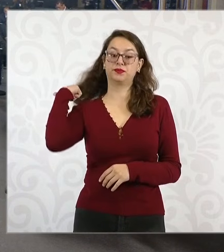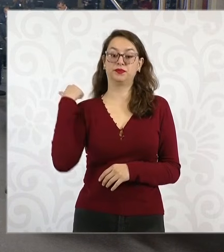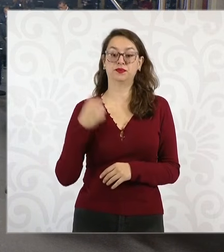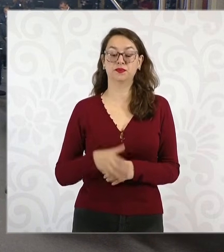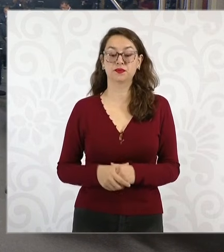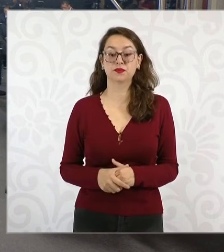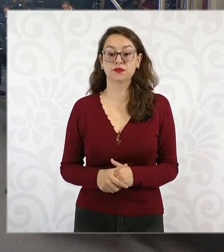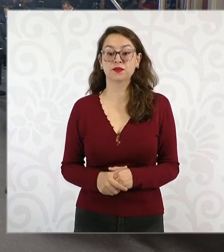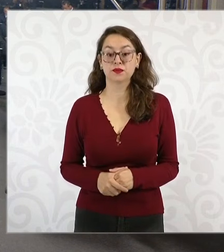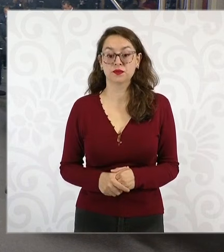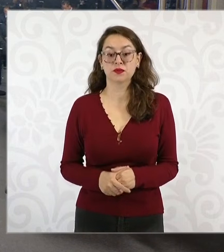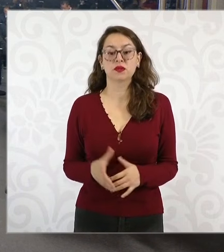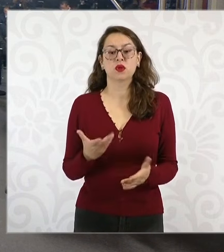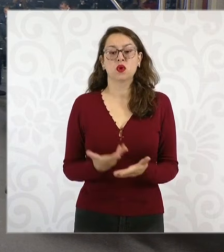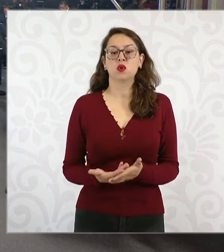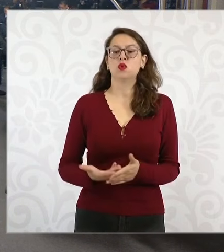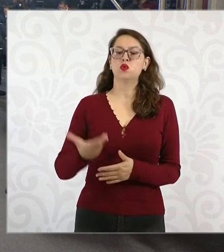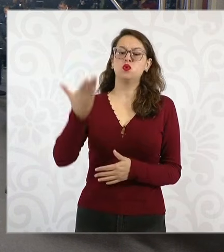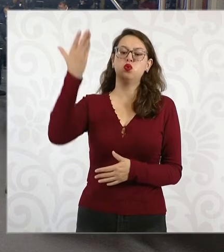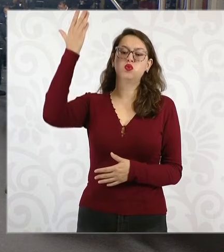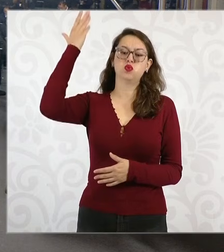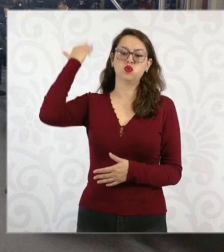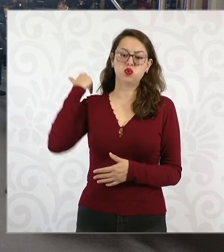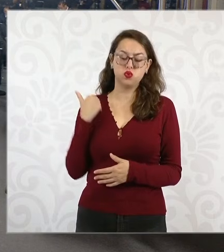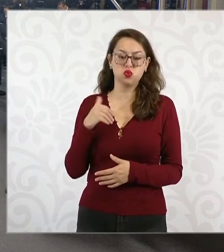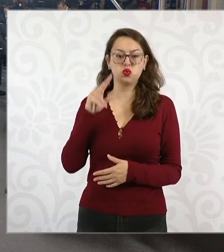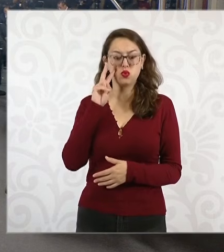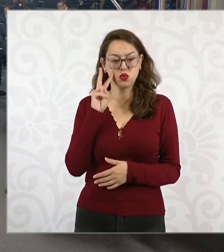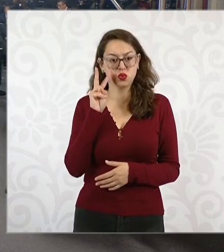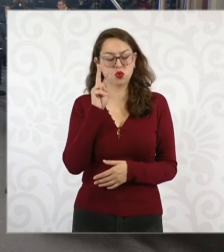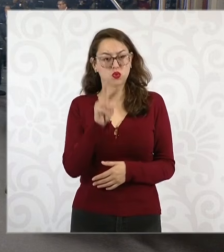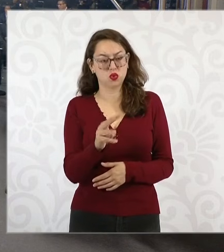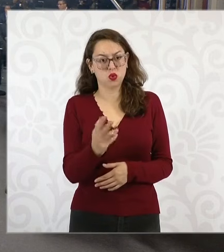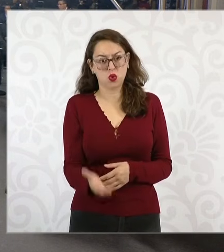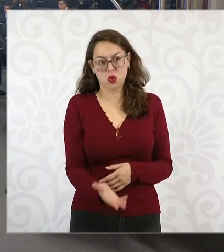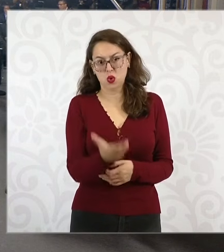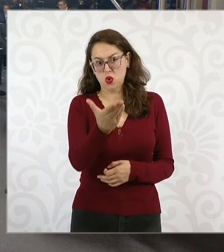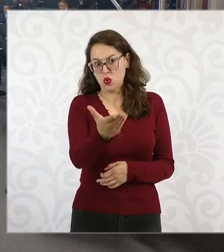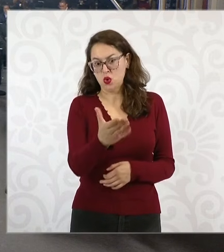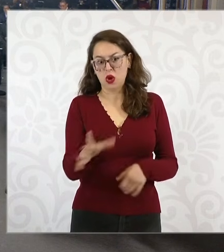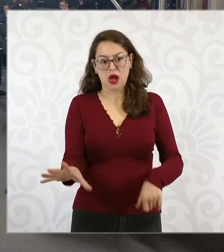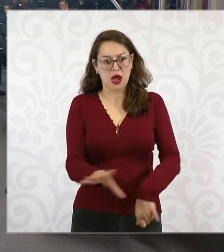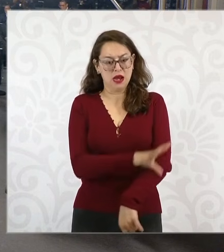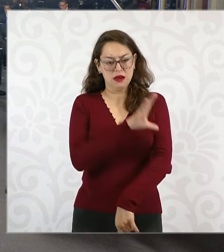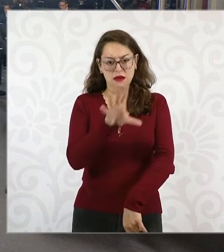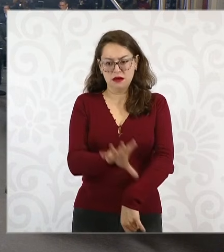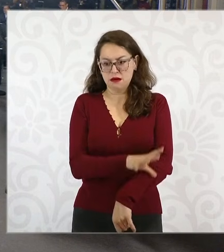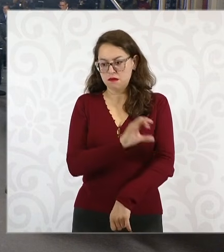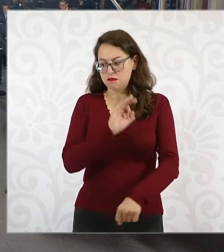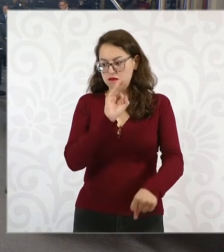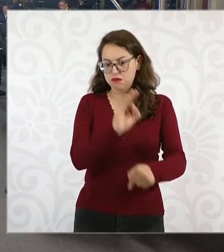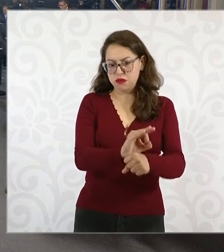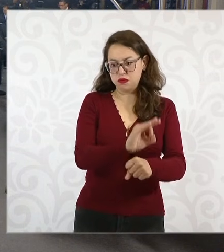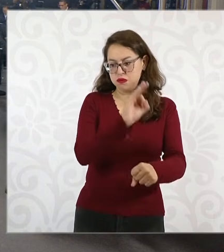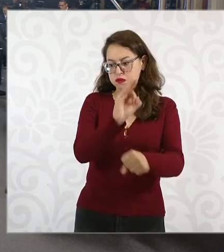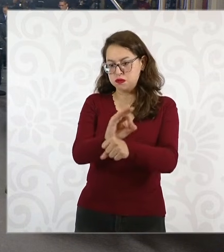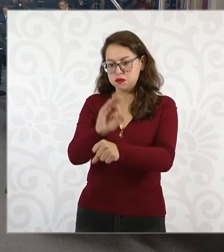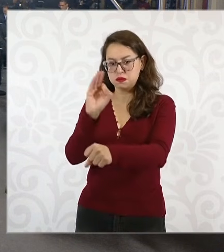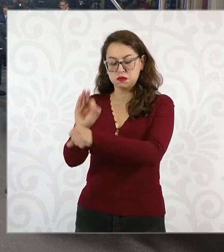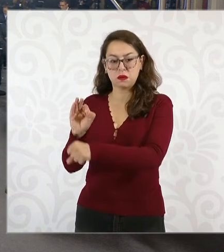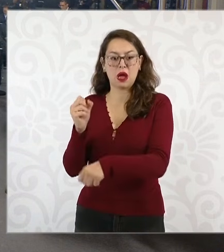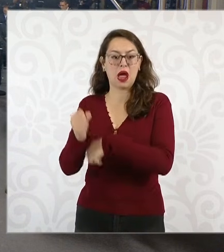algunos periodistas nos tocó verla precisamente pelear por la defensa energética Hay fechas que han marcado nuestro